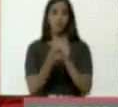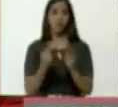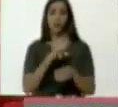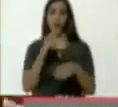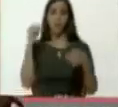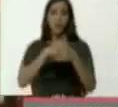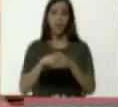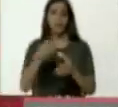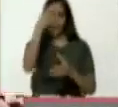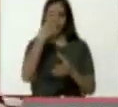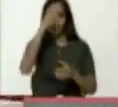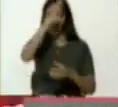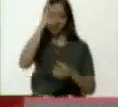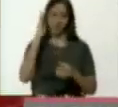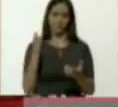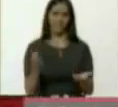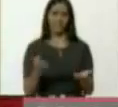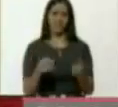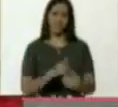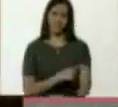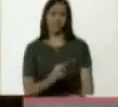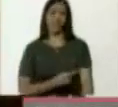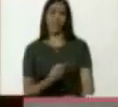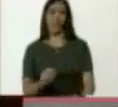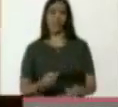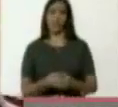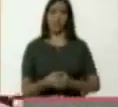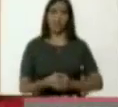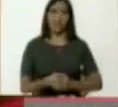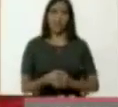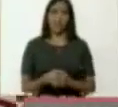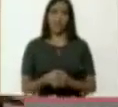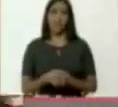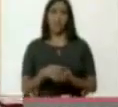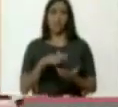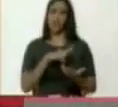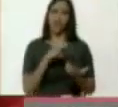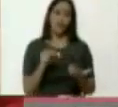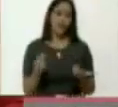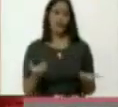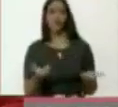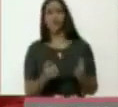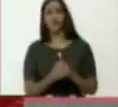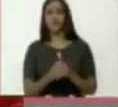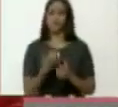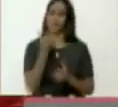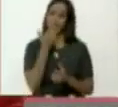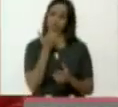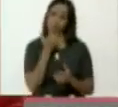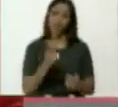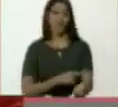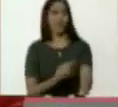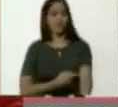Aissami y a Diosdado Cabello, hermano. Están como locos. Pero no se den con una piedra con los dientes, hermano.